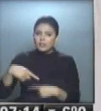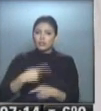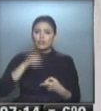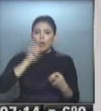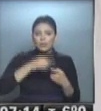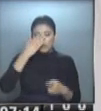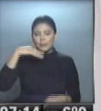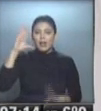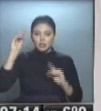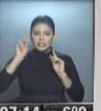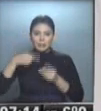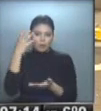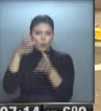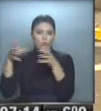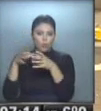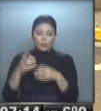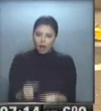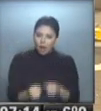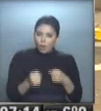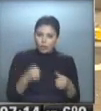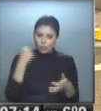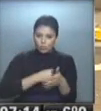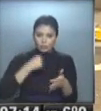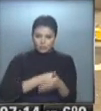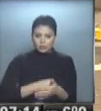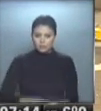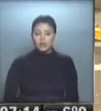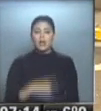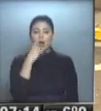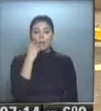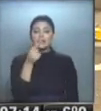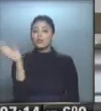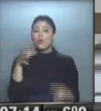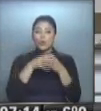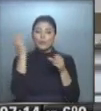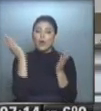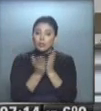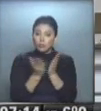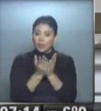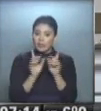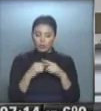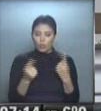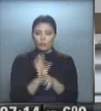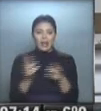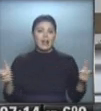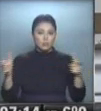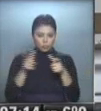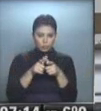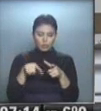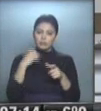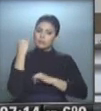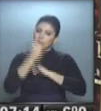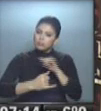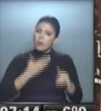el día y a la noche en el colegio bancando esta medida de lucha. Los estudiantes se encuentran en estado de asamblea, en donde ratifican